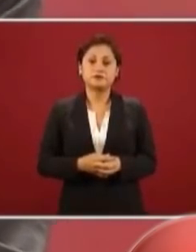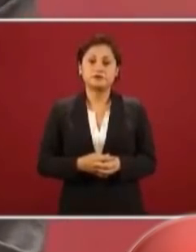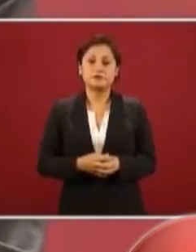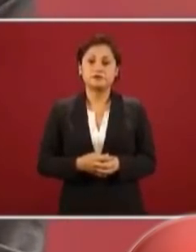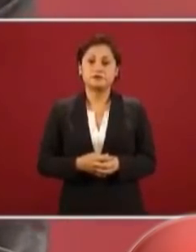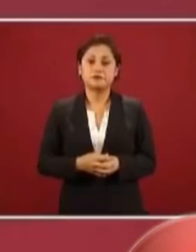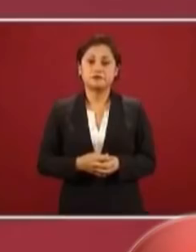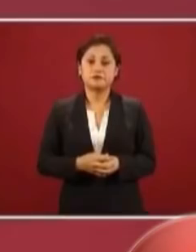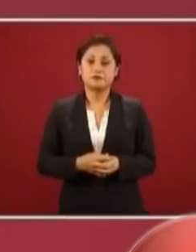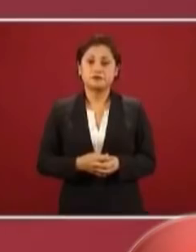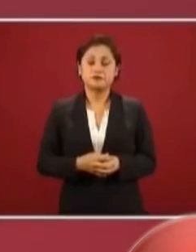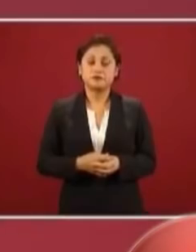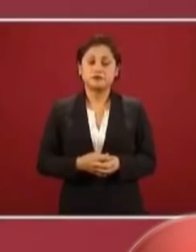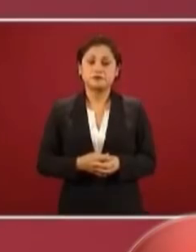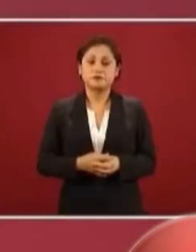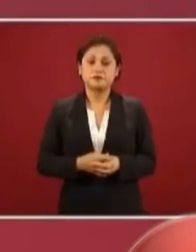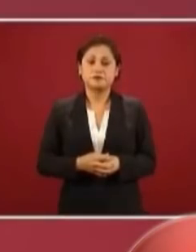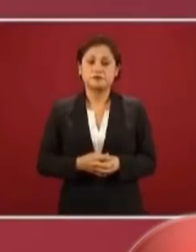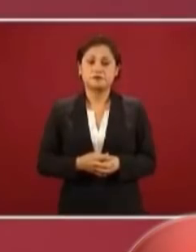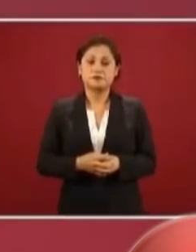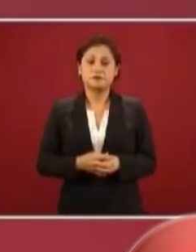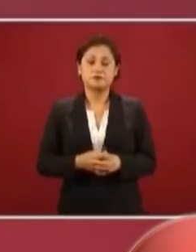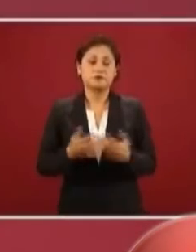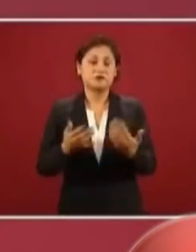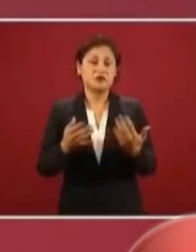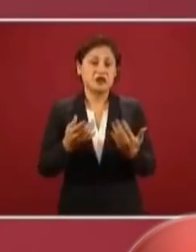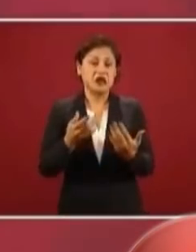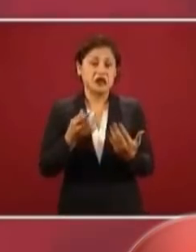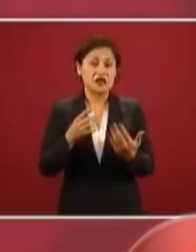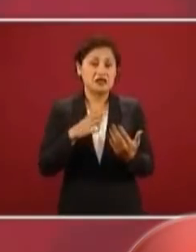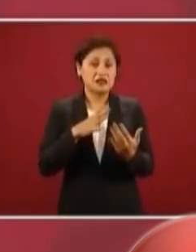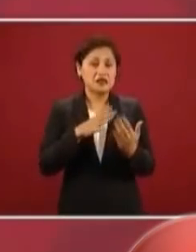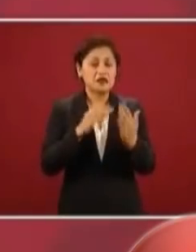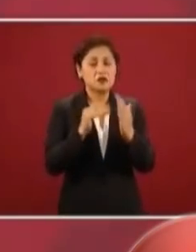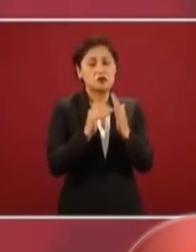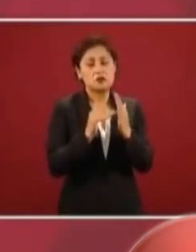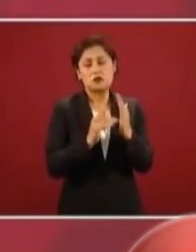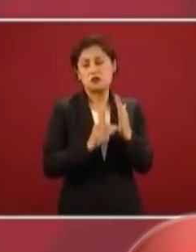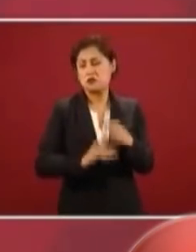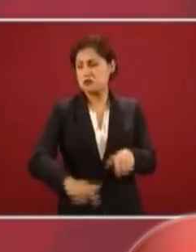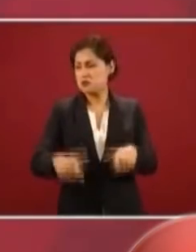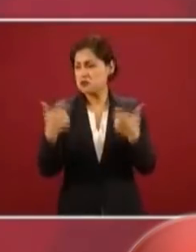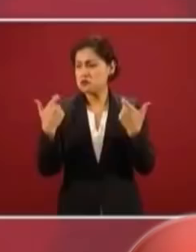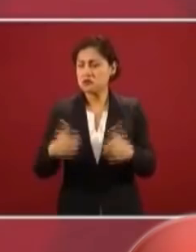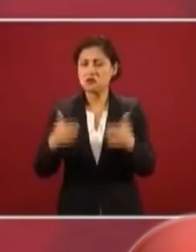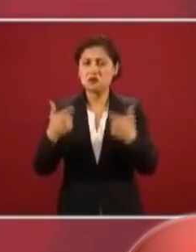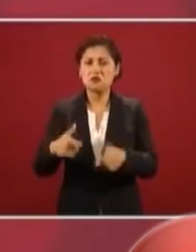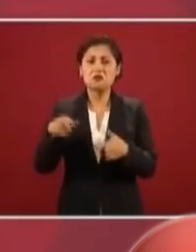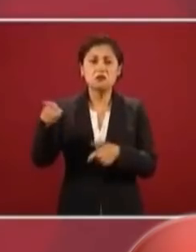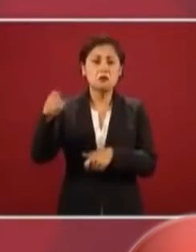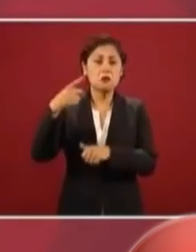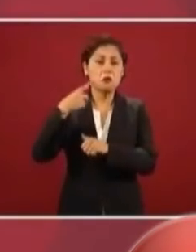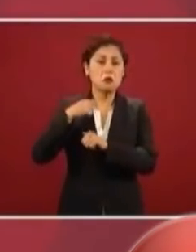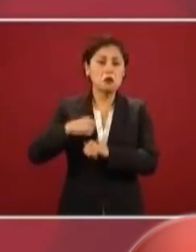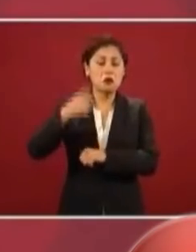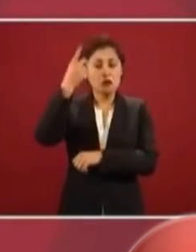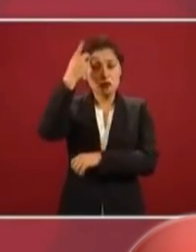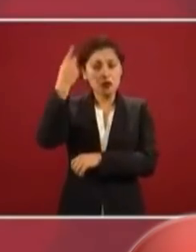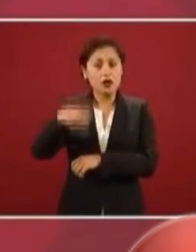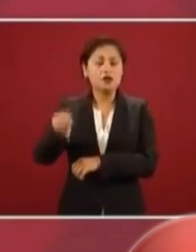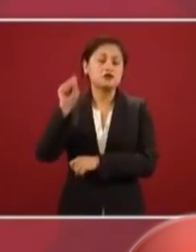de millones de pesos, de sindicatos, de empresas,